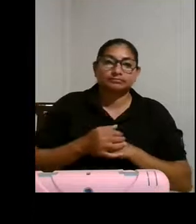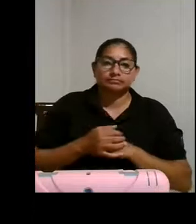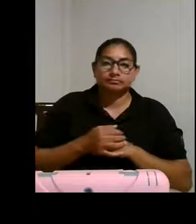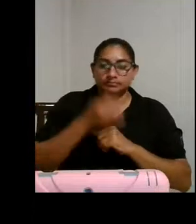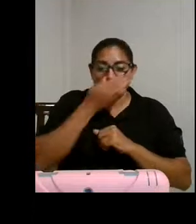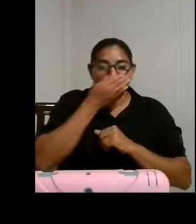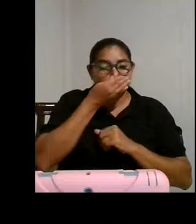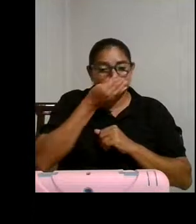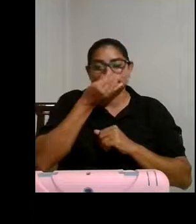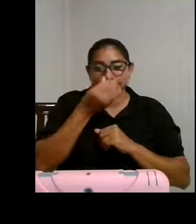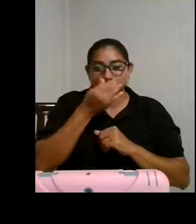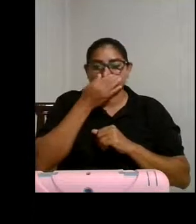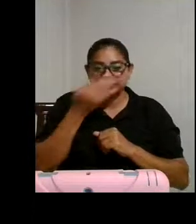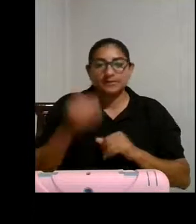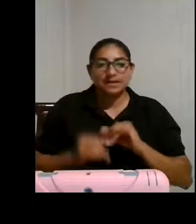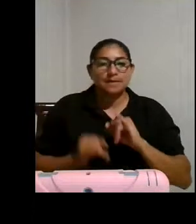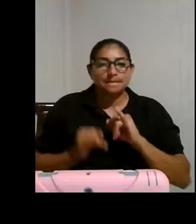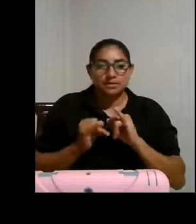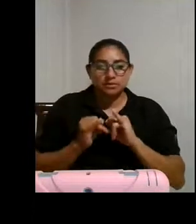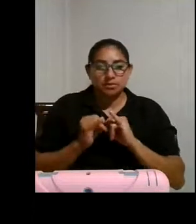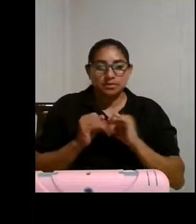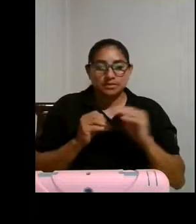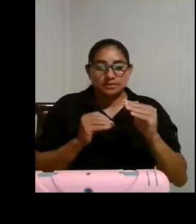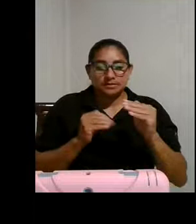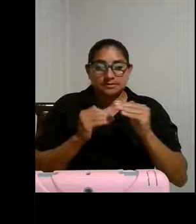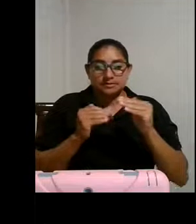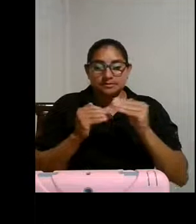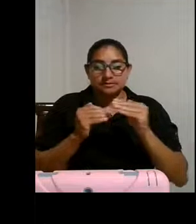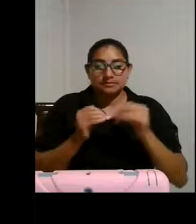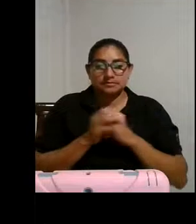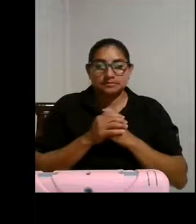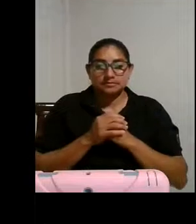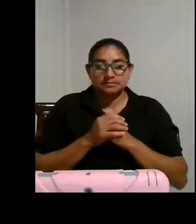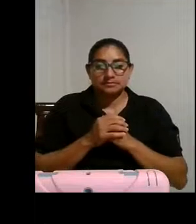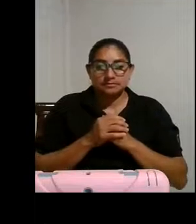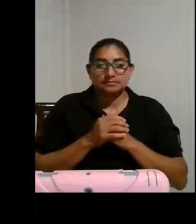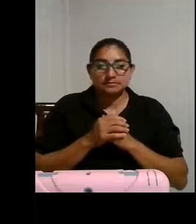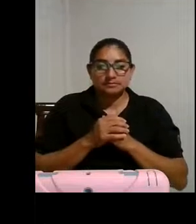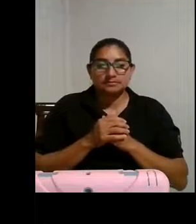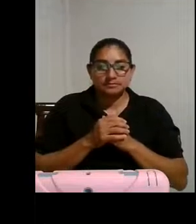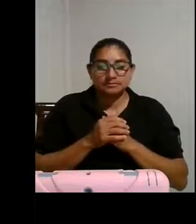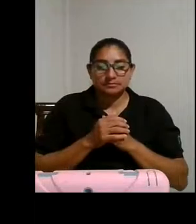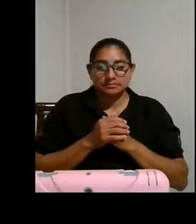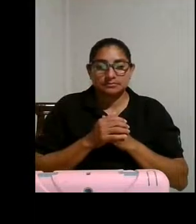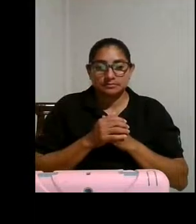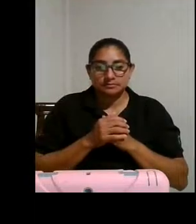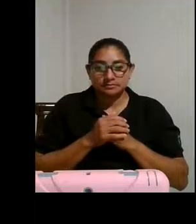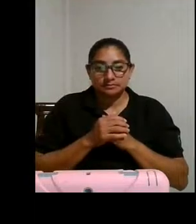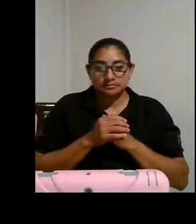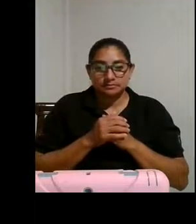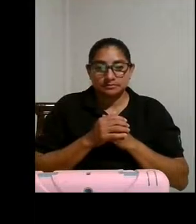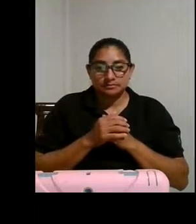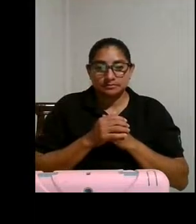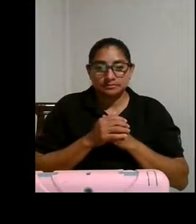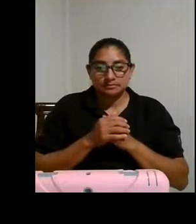izquierda. Entonces, si yo me voy acercando, que eso es lo que hacen los límites, irse acercando lo más que pueda,